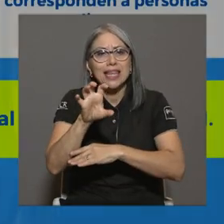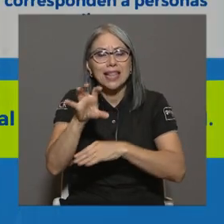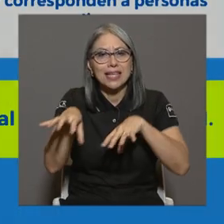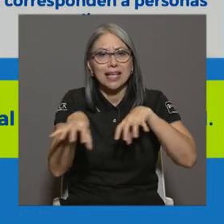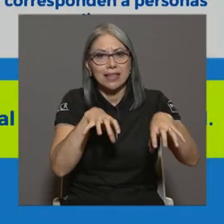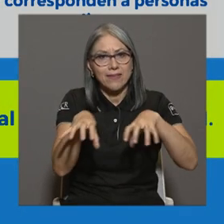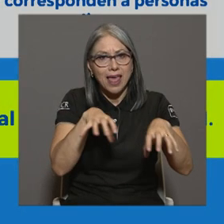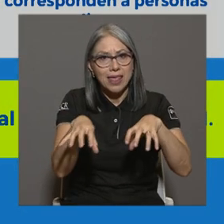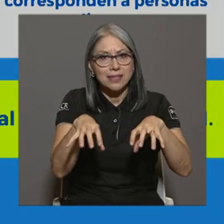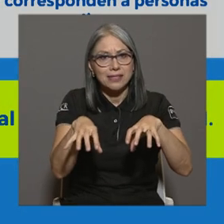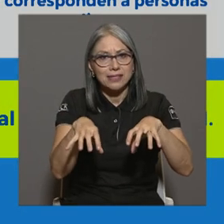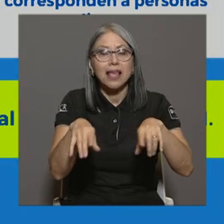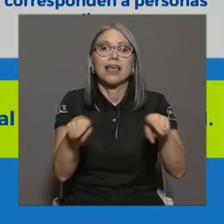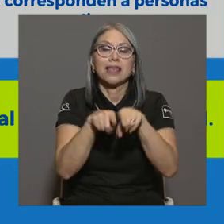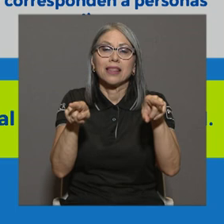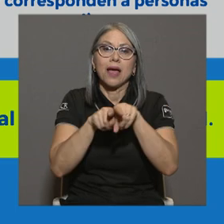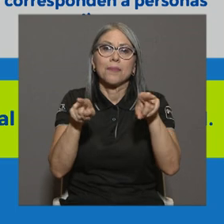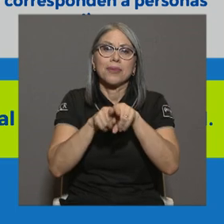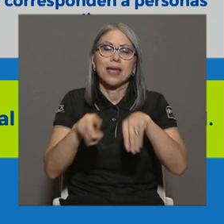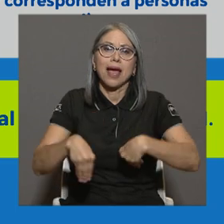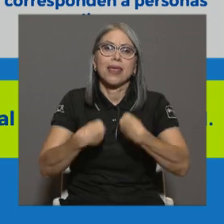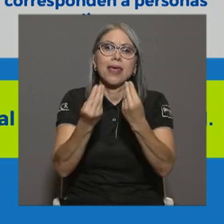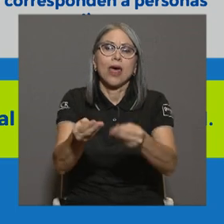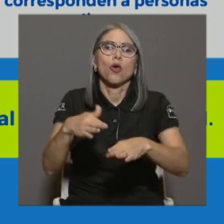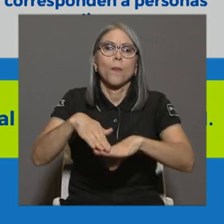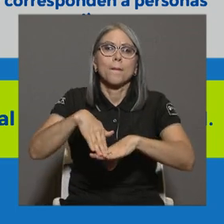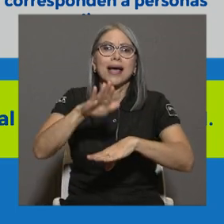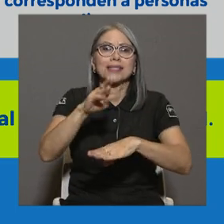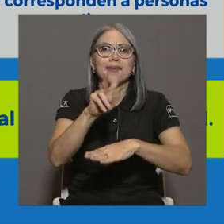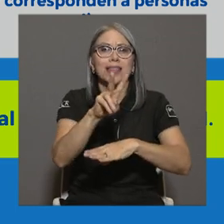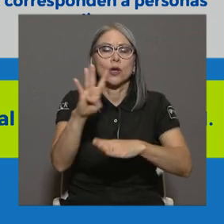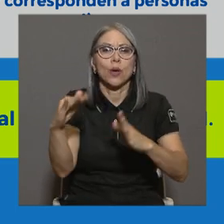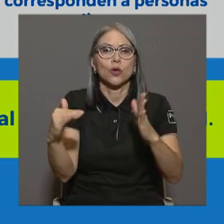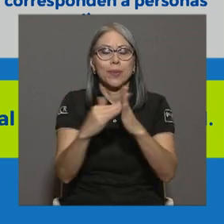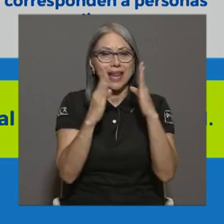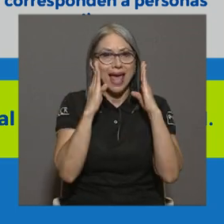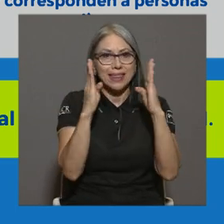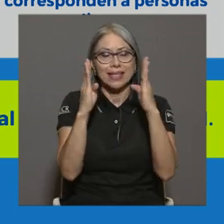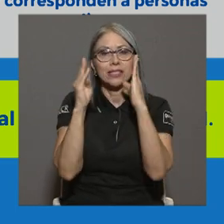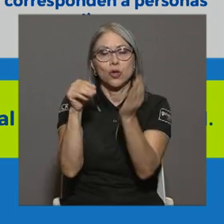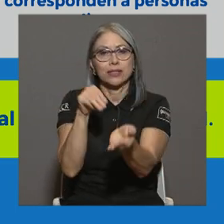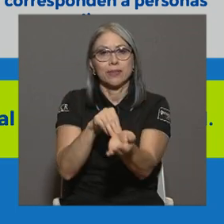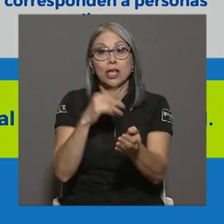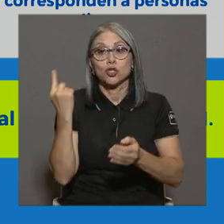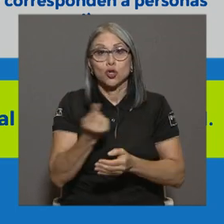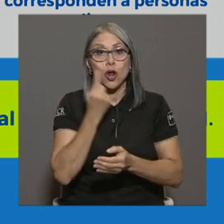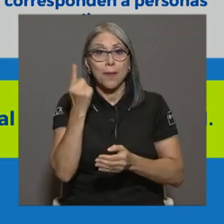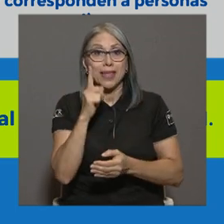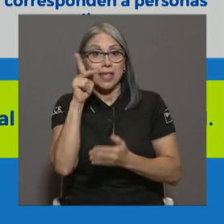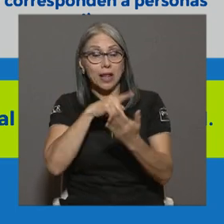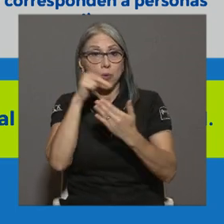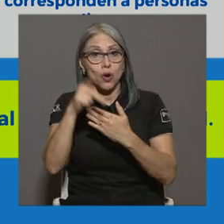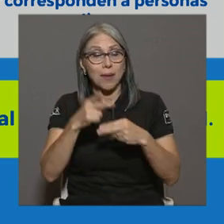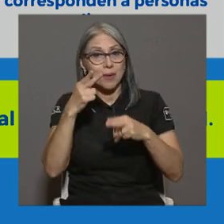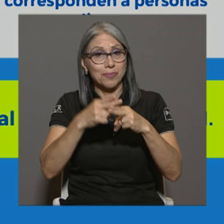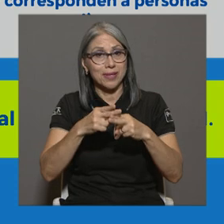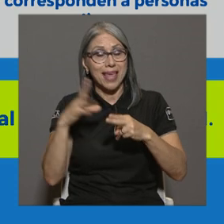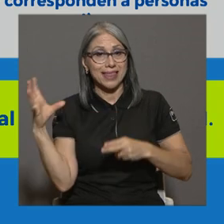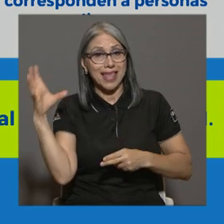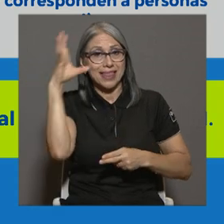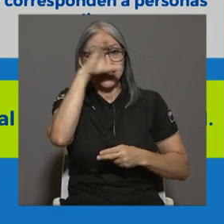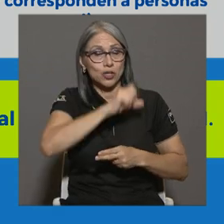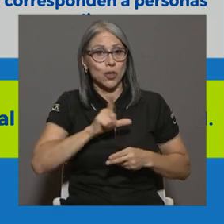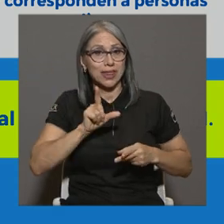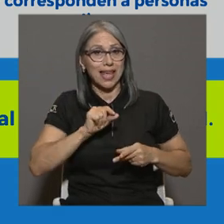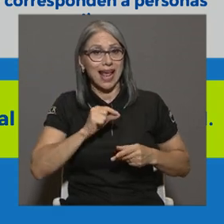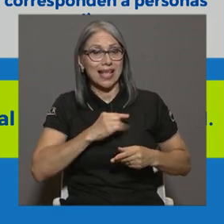actividades y ha brindado más de 24.000 atenciones. Solo el programa de detección temprana de cáncer de mama